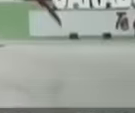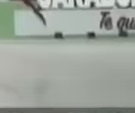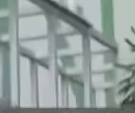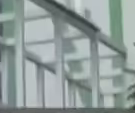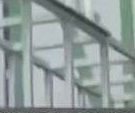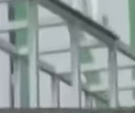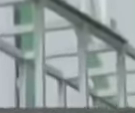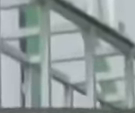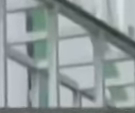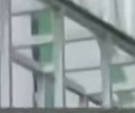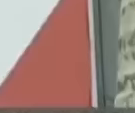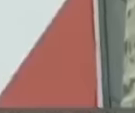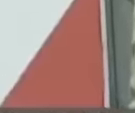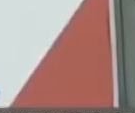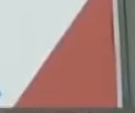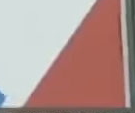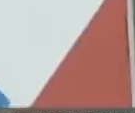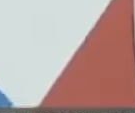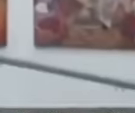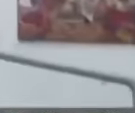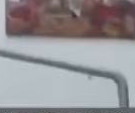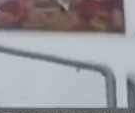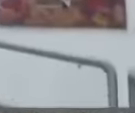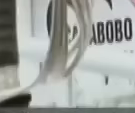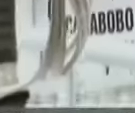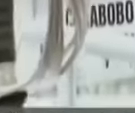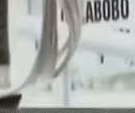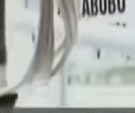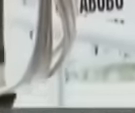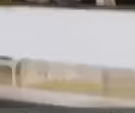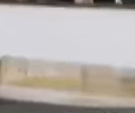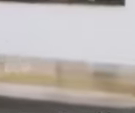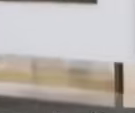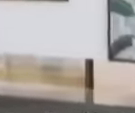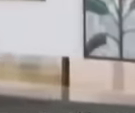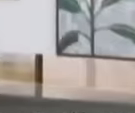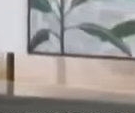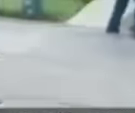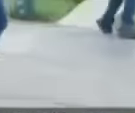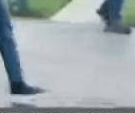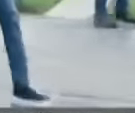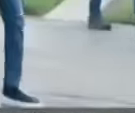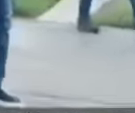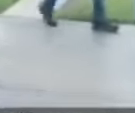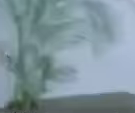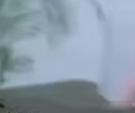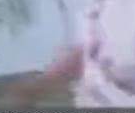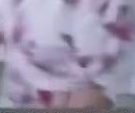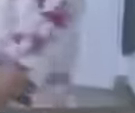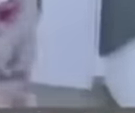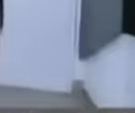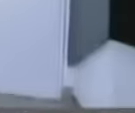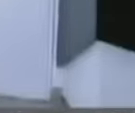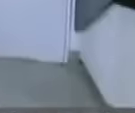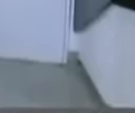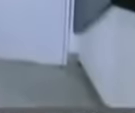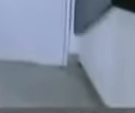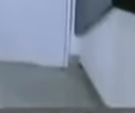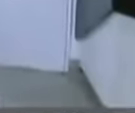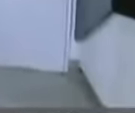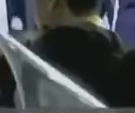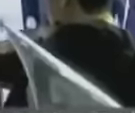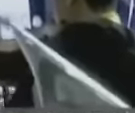presidente Nicolás Maduro Moros inauguró la edición número 66 del Salón de Artes Plásticas Arturo Michelena, ícono del arte,